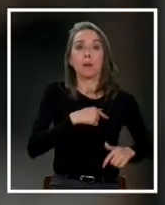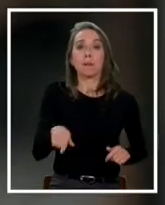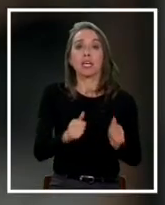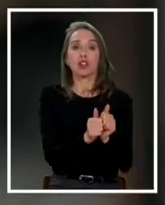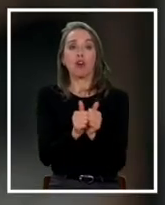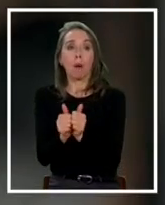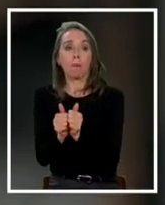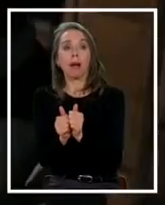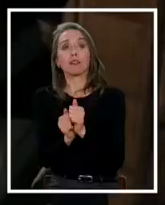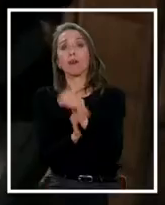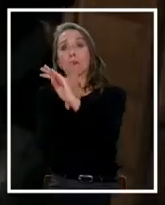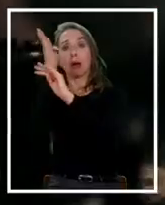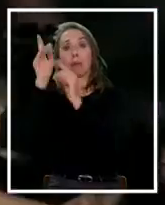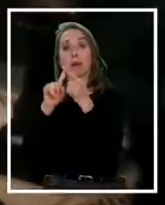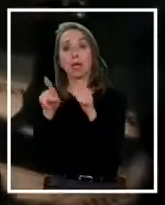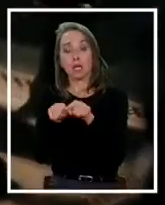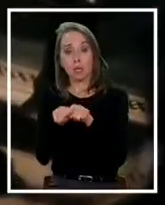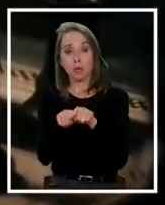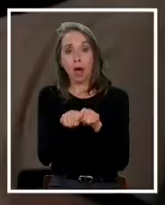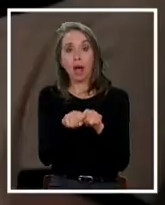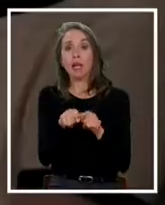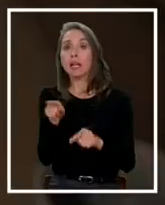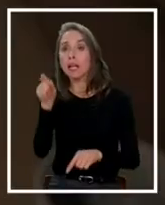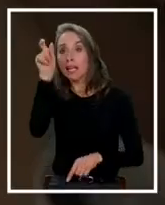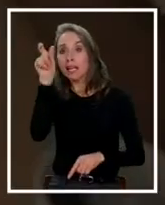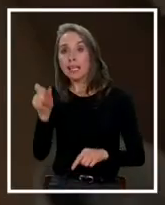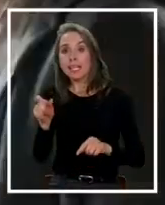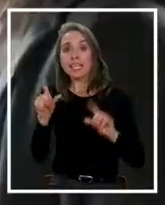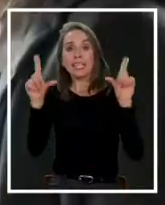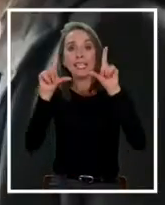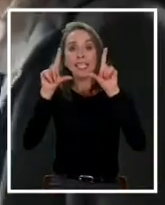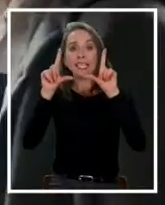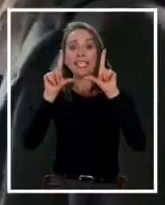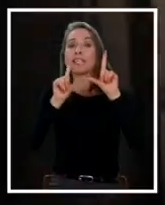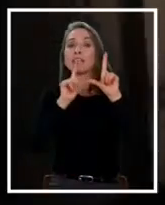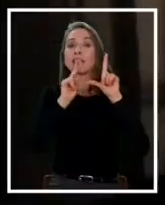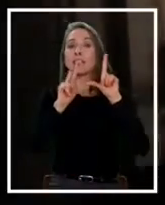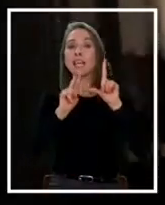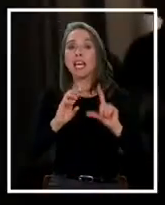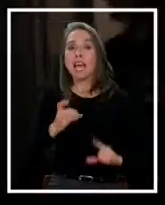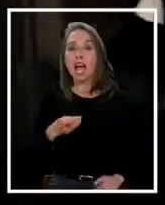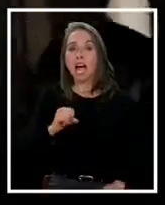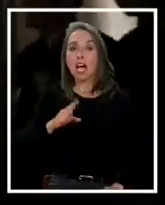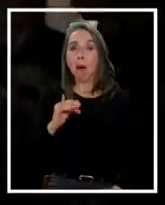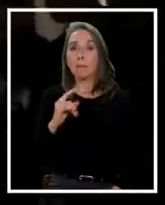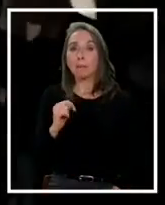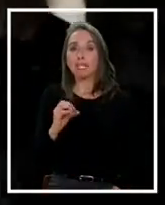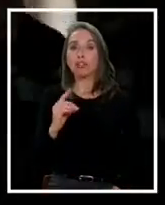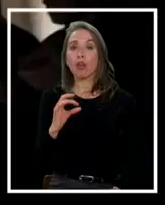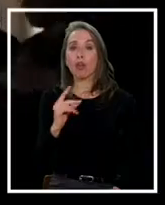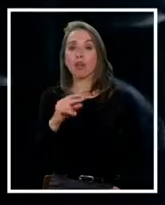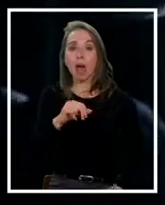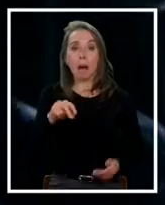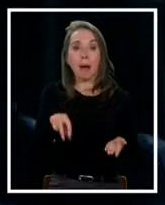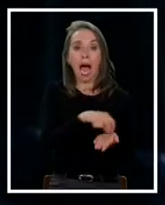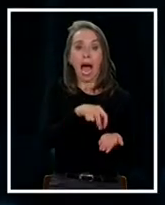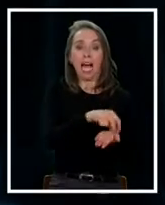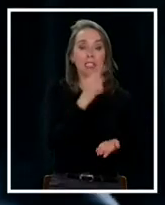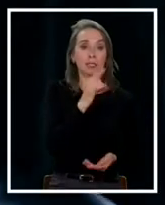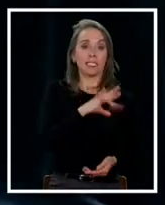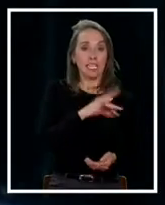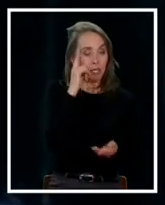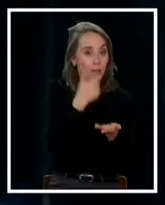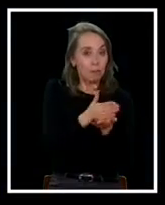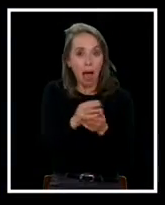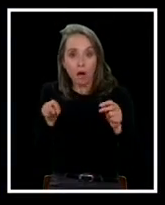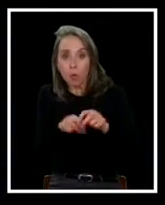digamos. Tal como Beth Harmon, protagonista de la exitosa serie Gambito de Dama, el ajedrecista chileno tiene su propia